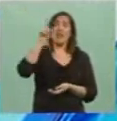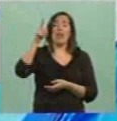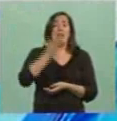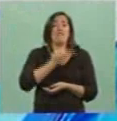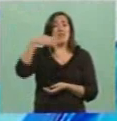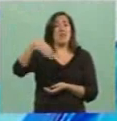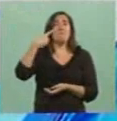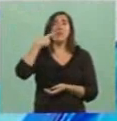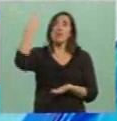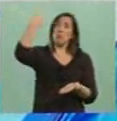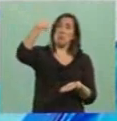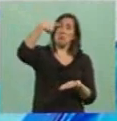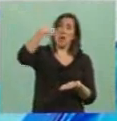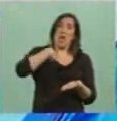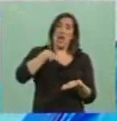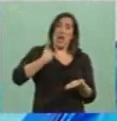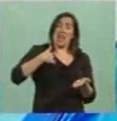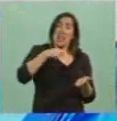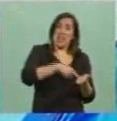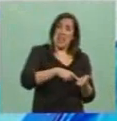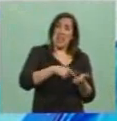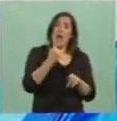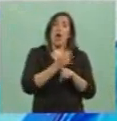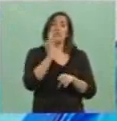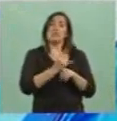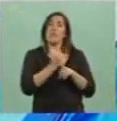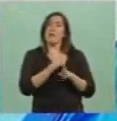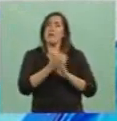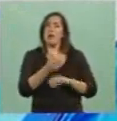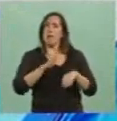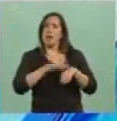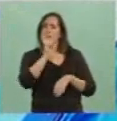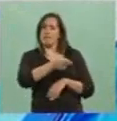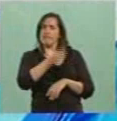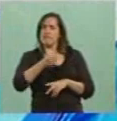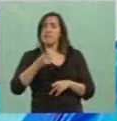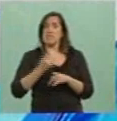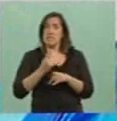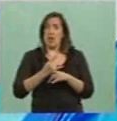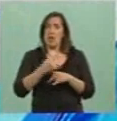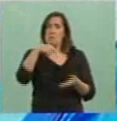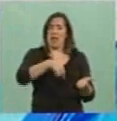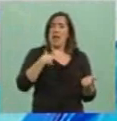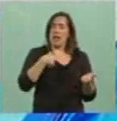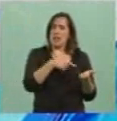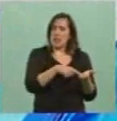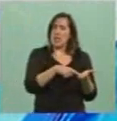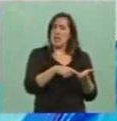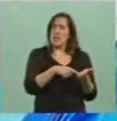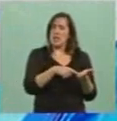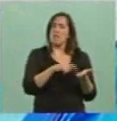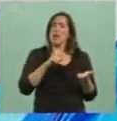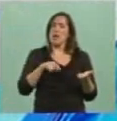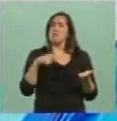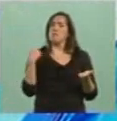a decirnos las cosas que teníamos que hacer o nos señalaban con el dedo. Realmente, bueno, creo que puede ser un adelanto importante en la